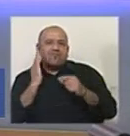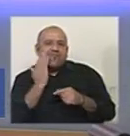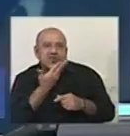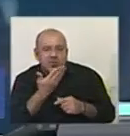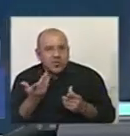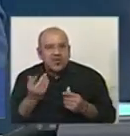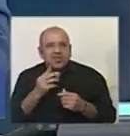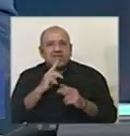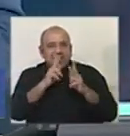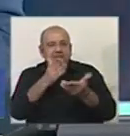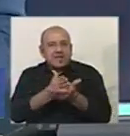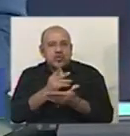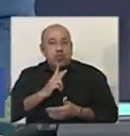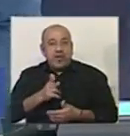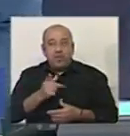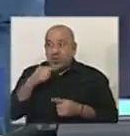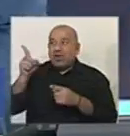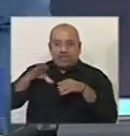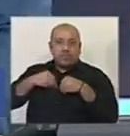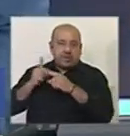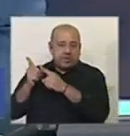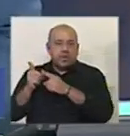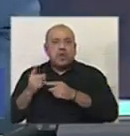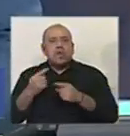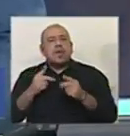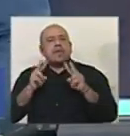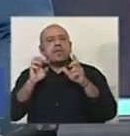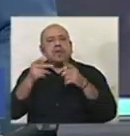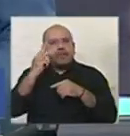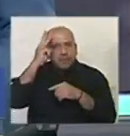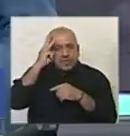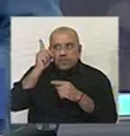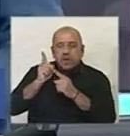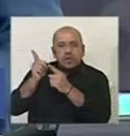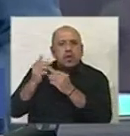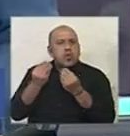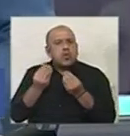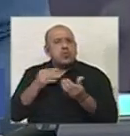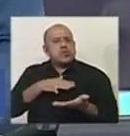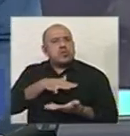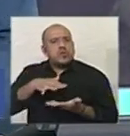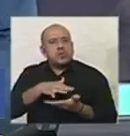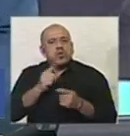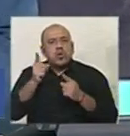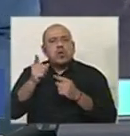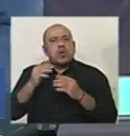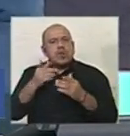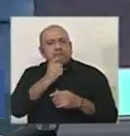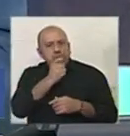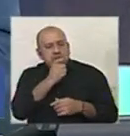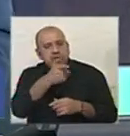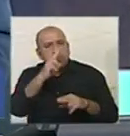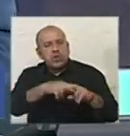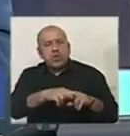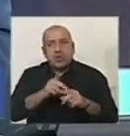además de todos estos cuestionamientos que hay para el príncipe árabe por lo que sucedió con Khashoggi, también